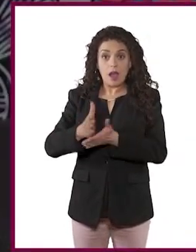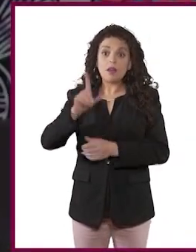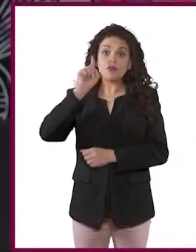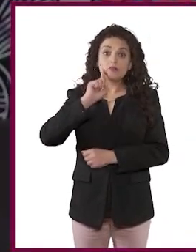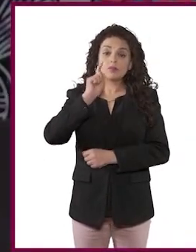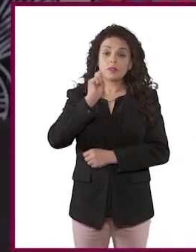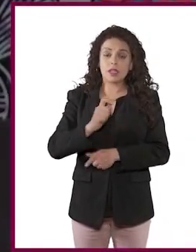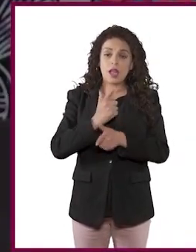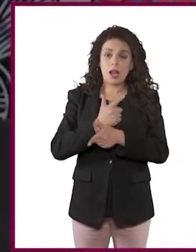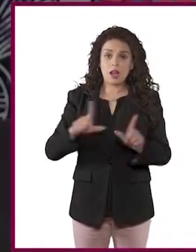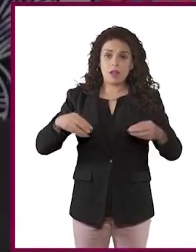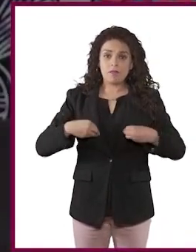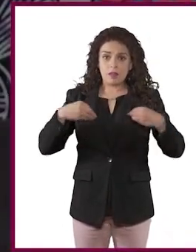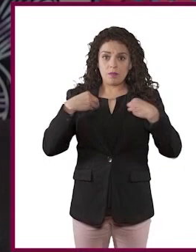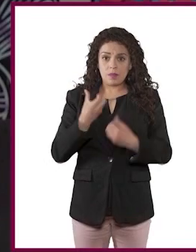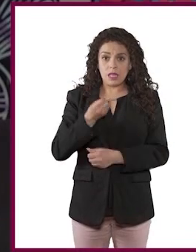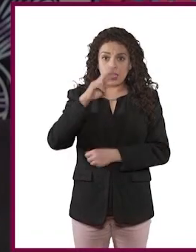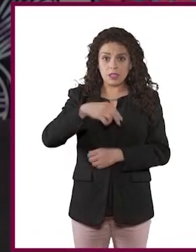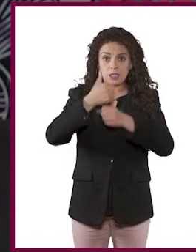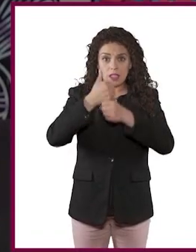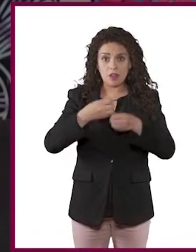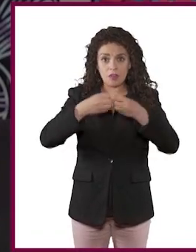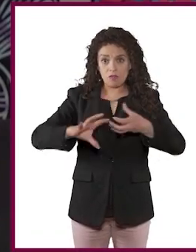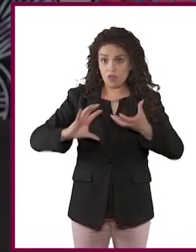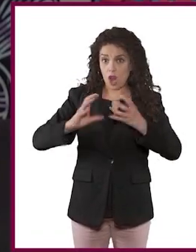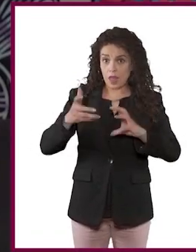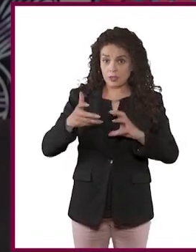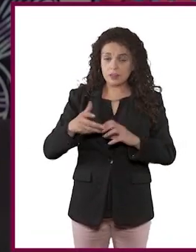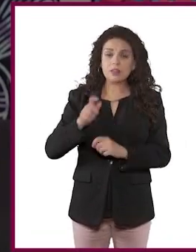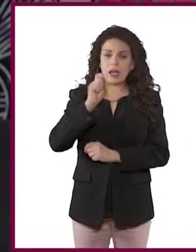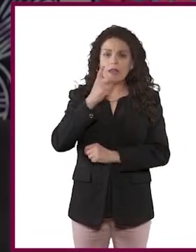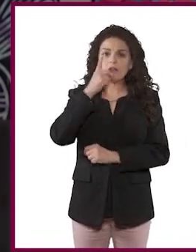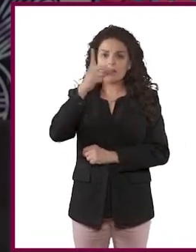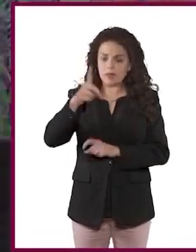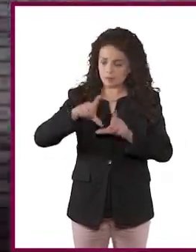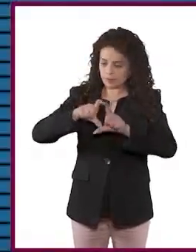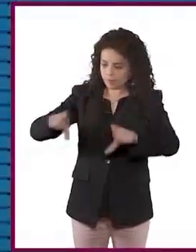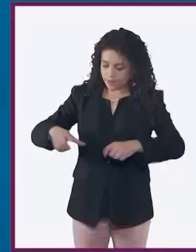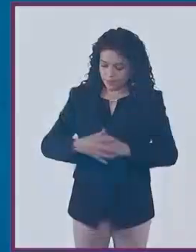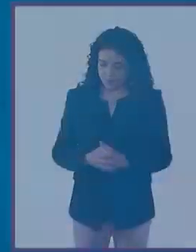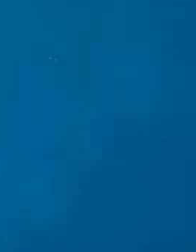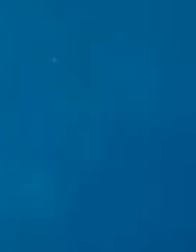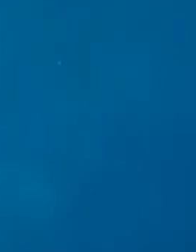de Acceso de las Mujeres a una Vida Libre de Violencia encontré esta definición.